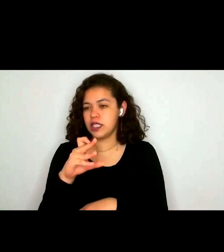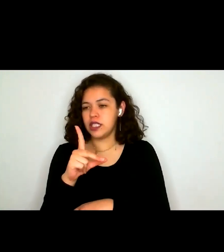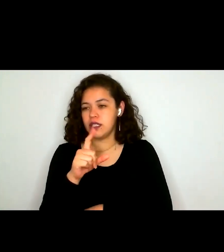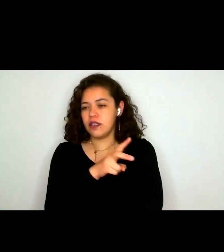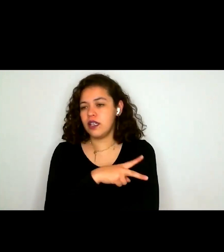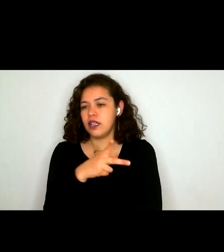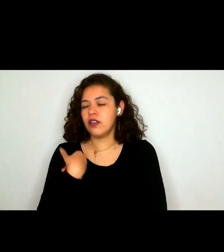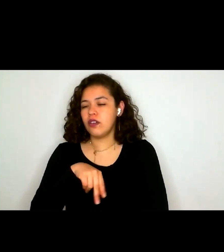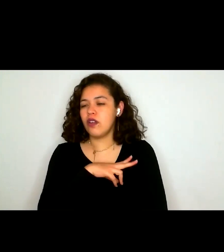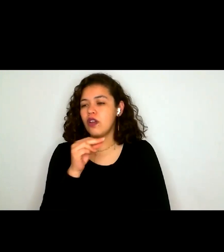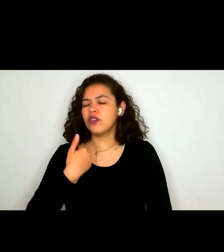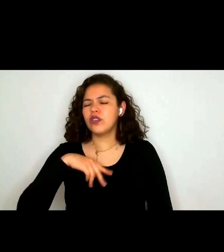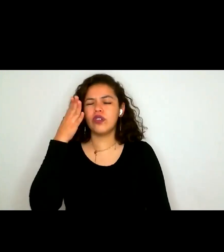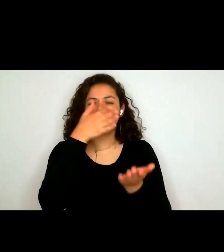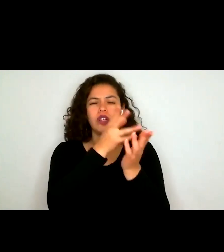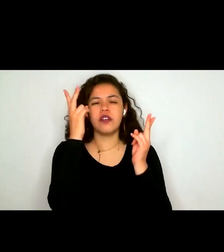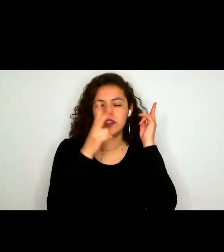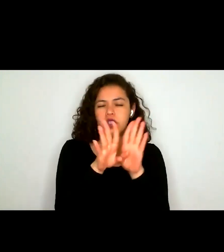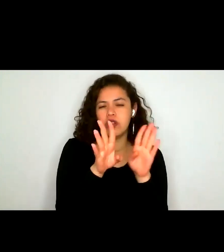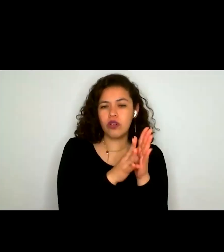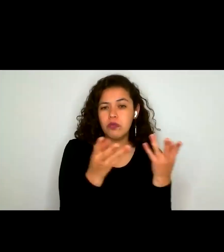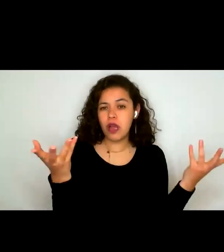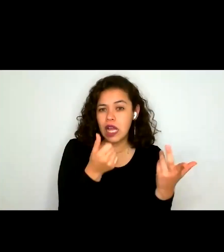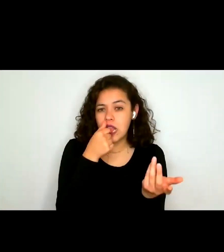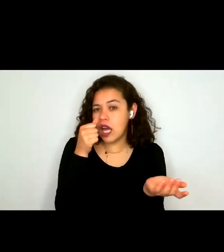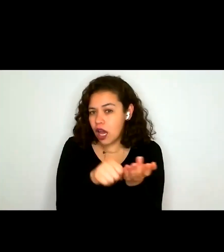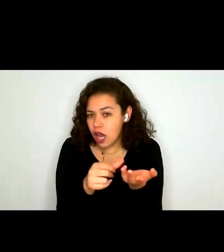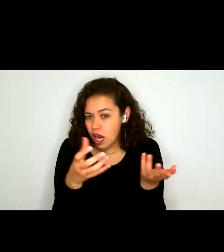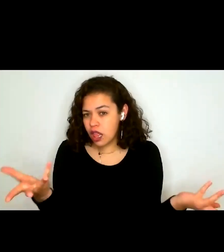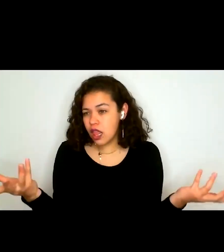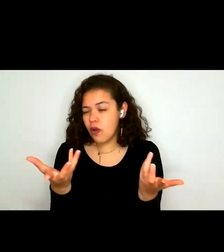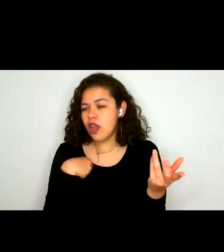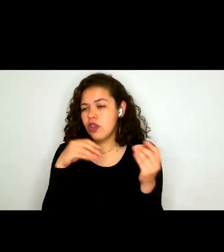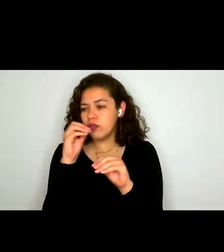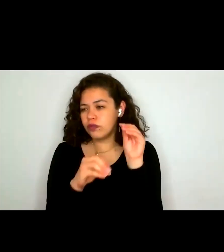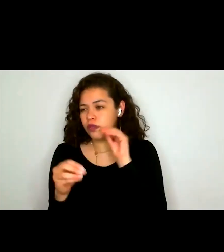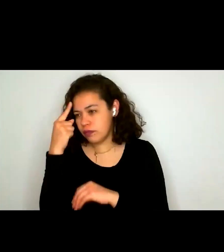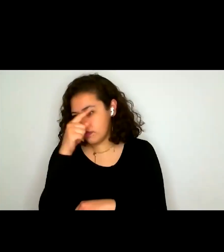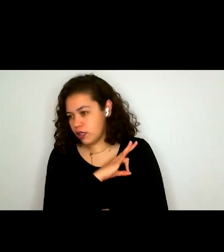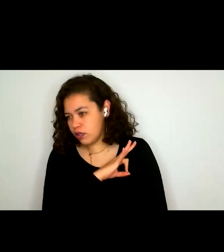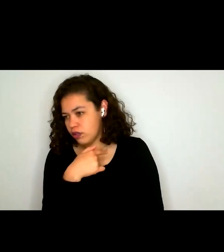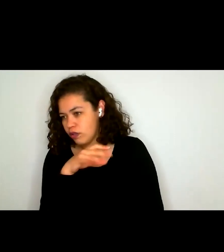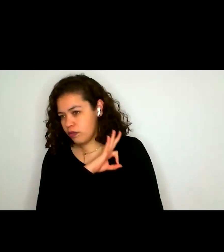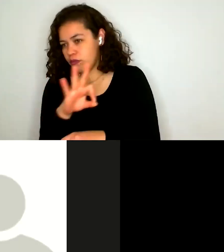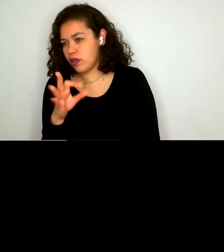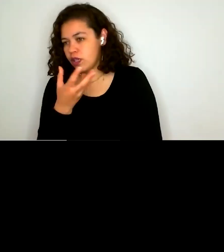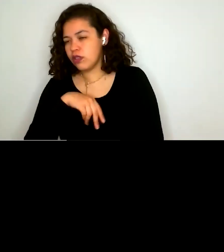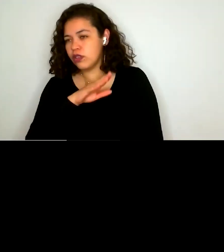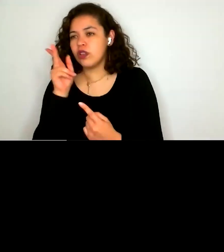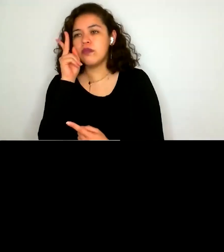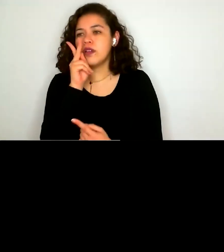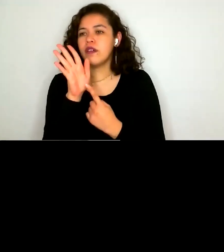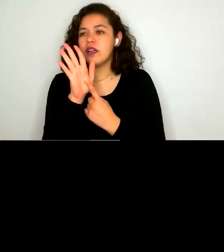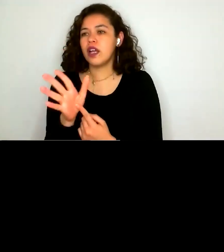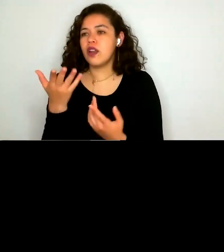una visita, ¿cómo se les dice? ¿Se hace una carta? ¿Se hace qué cosa que nos permita nosotros mostrar que no